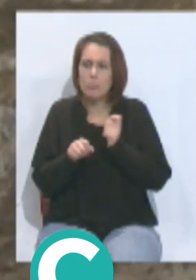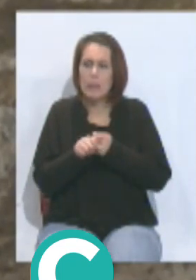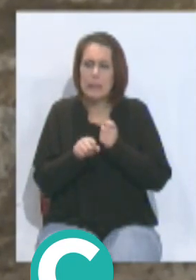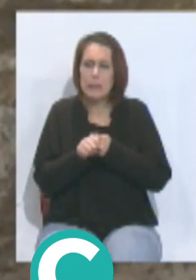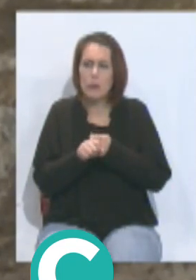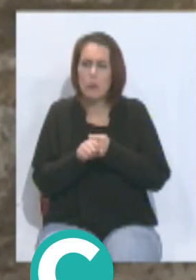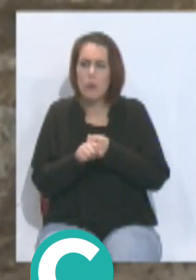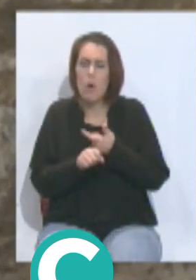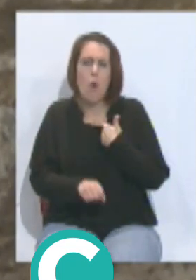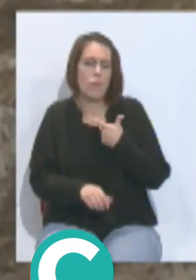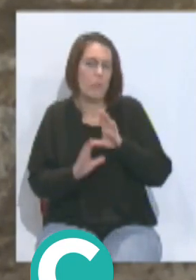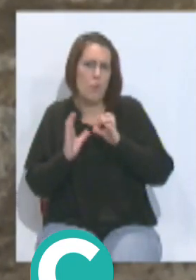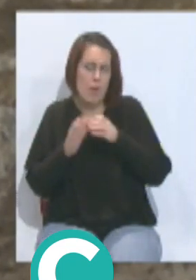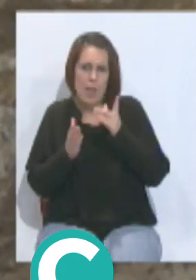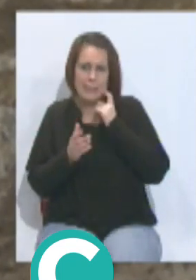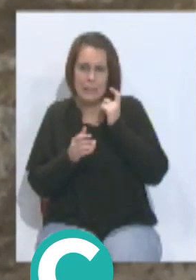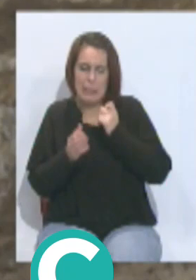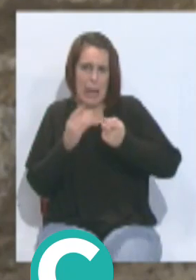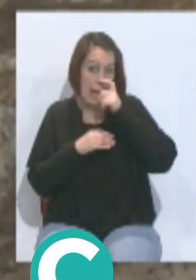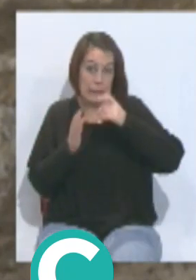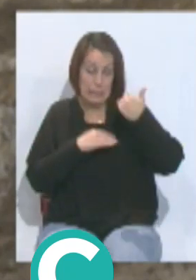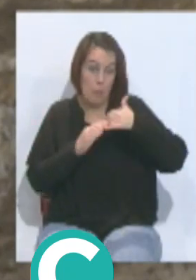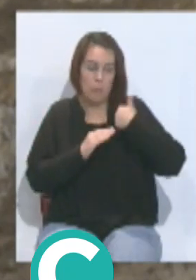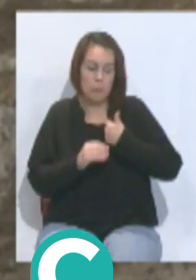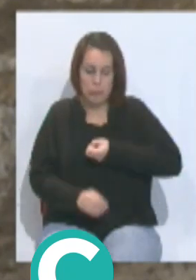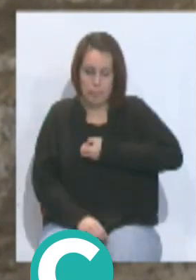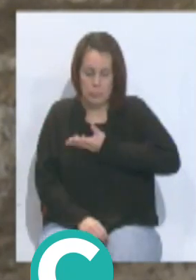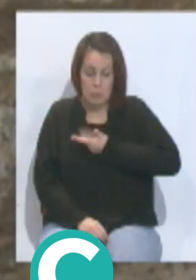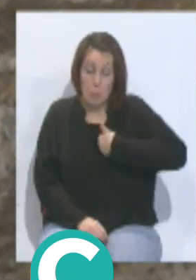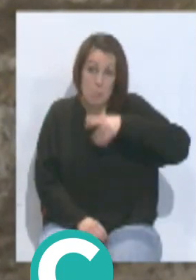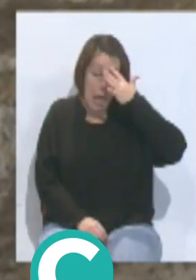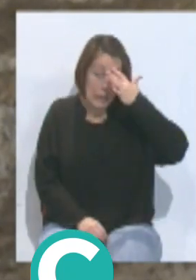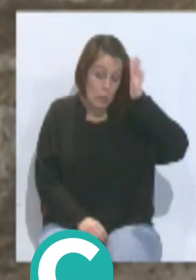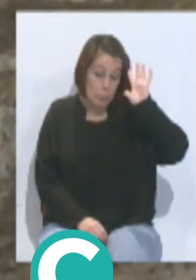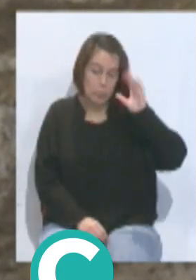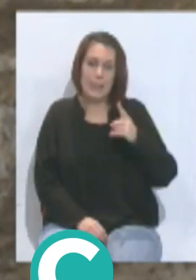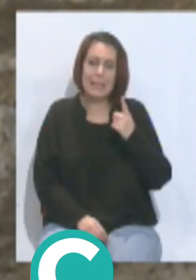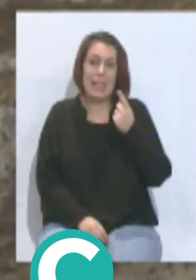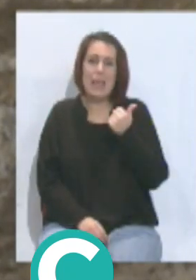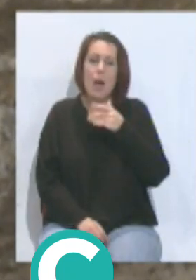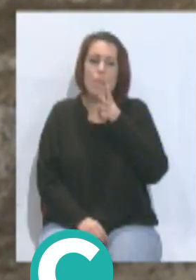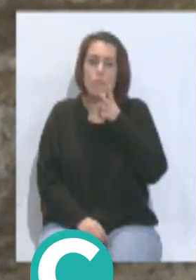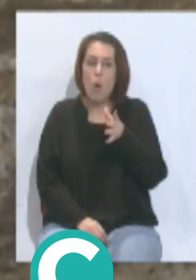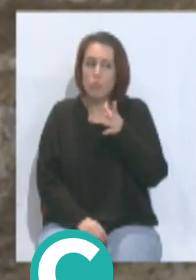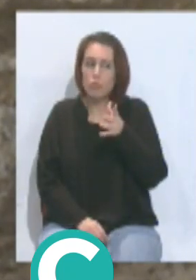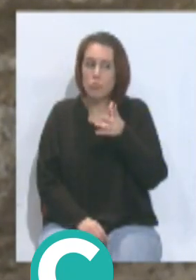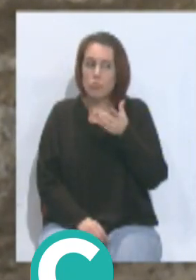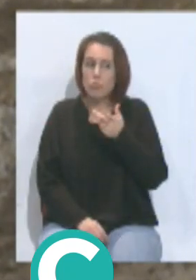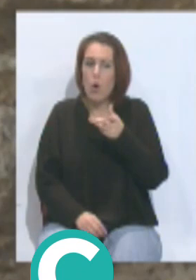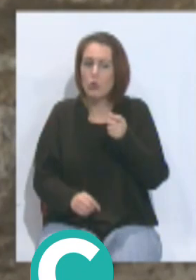de los foadores. Es lo que me despierta a mí, yo supongo yo, que creo que sería por la agudeza de su